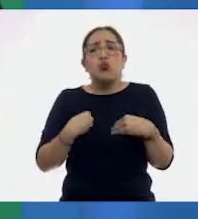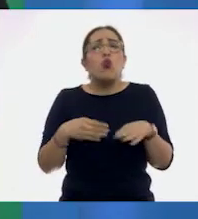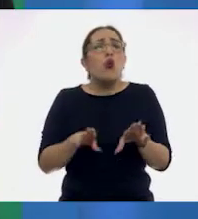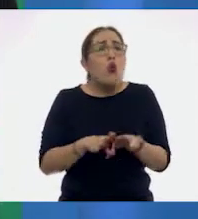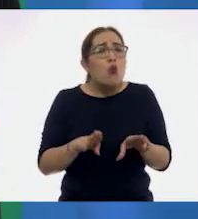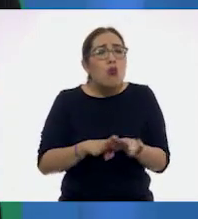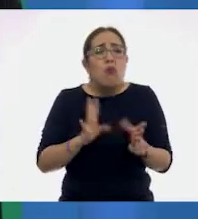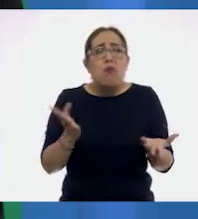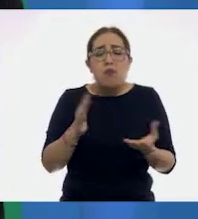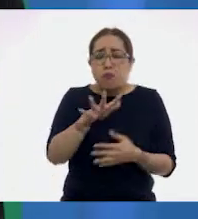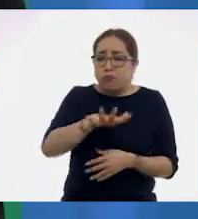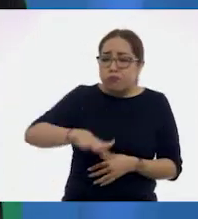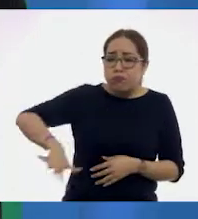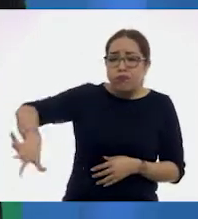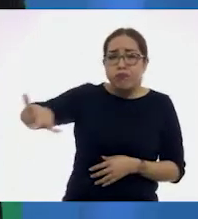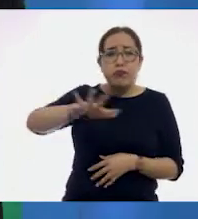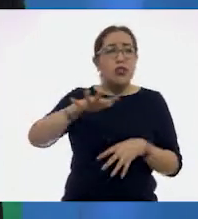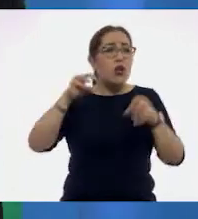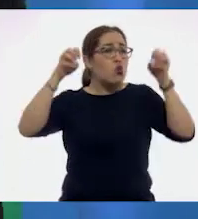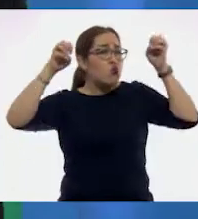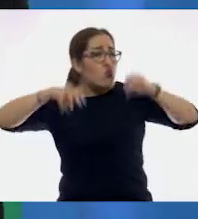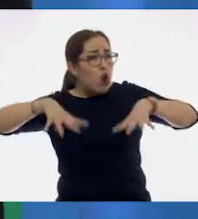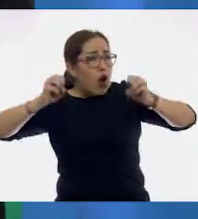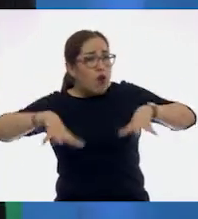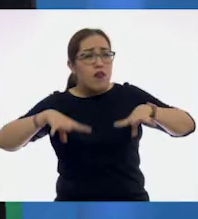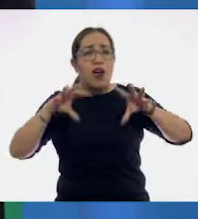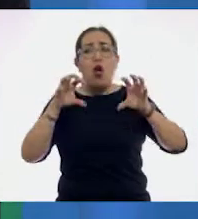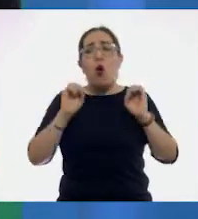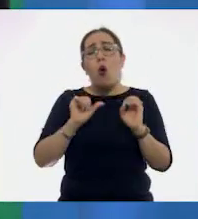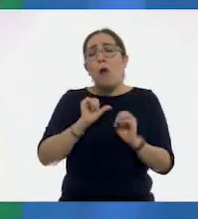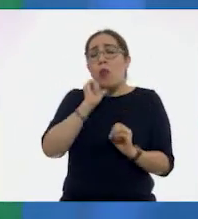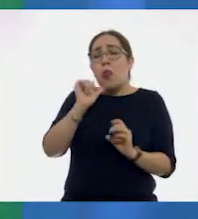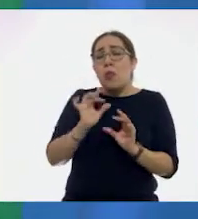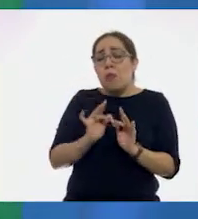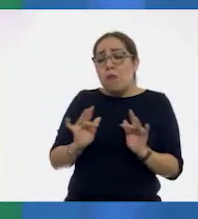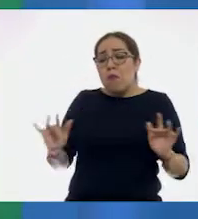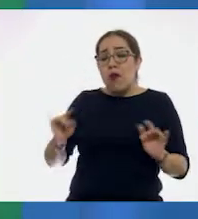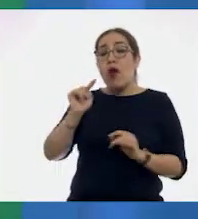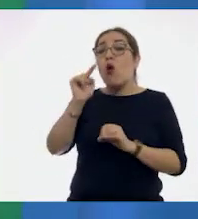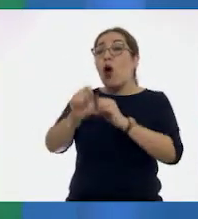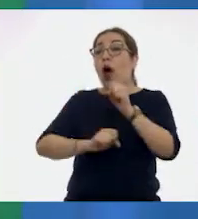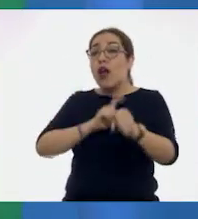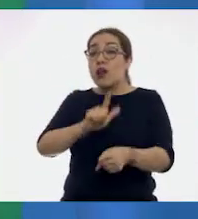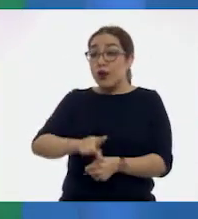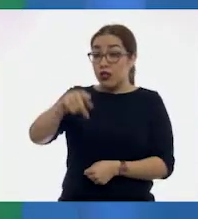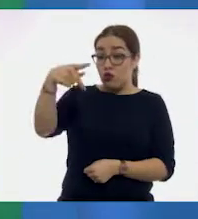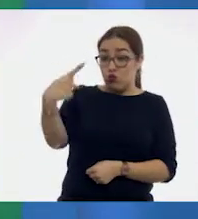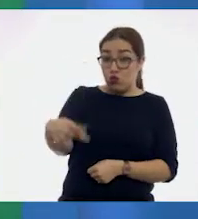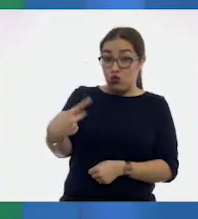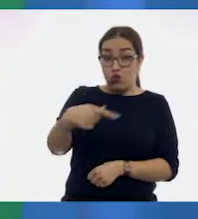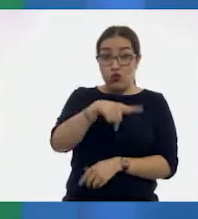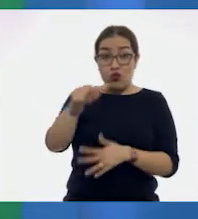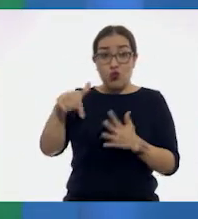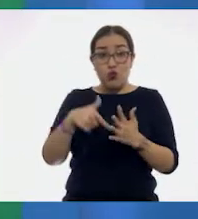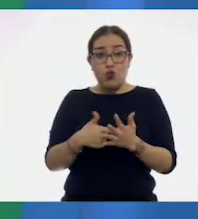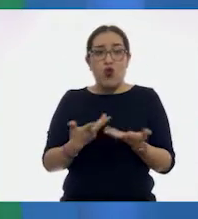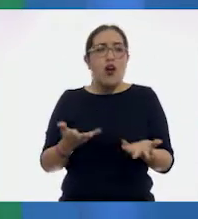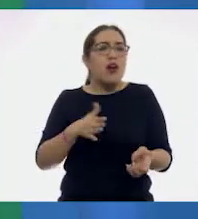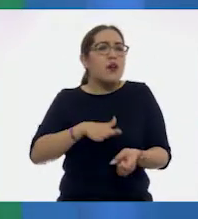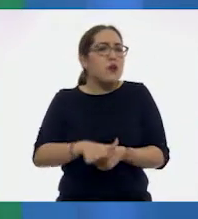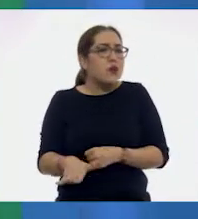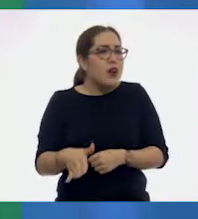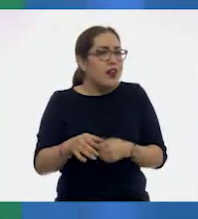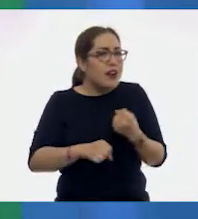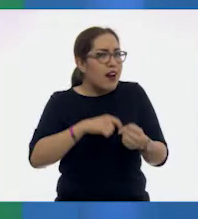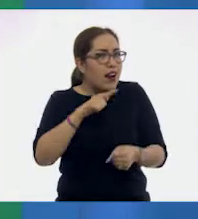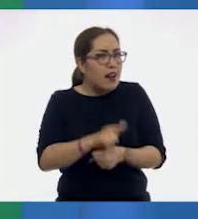clima, si llueve mucho o poco, y qué animales conocen que sean propios de su región. Esto tiene